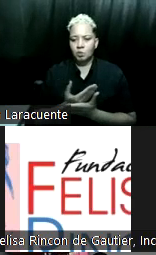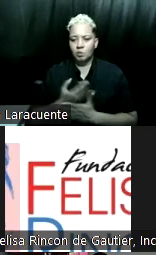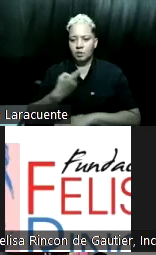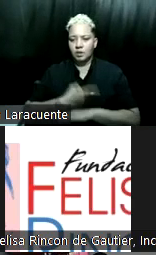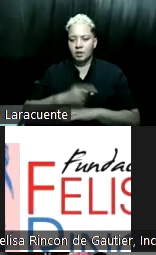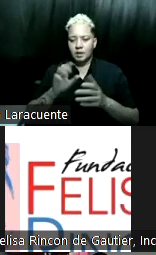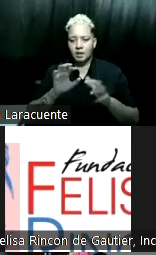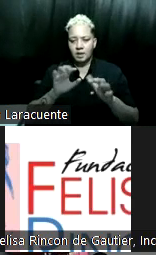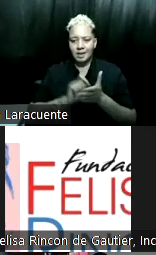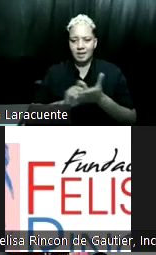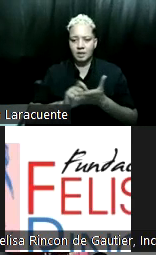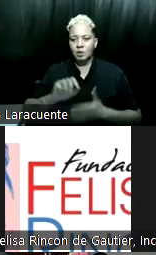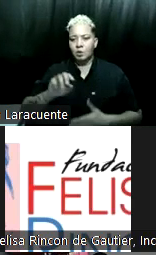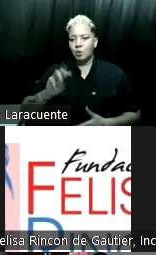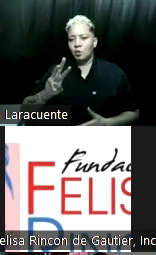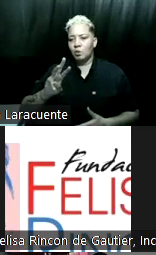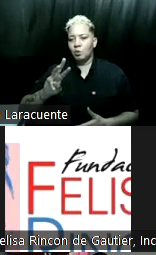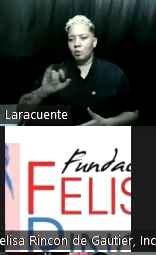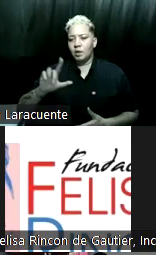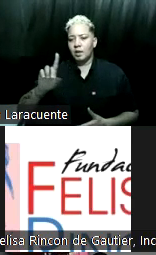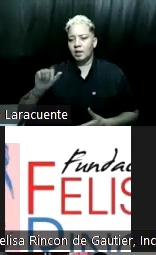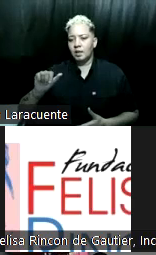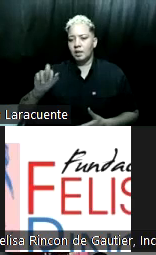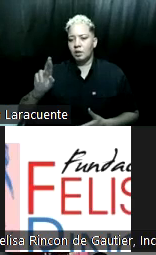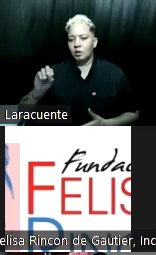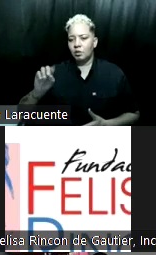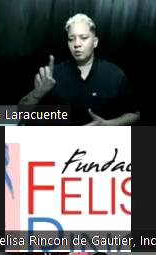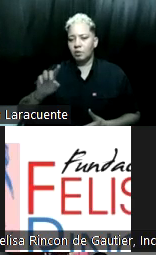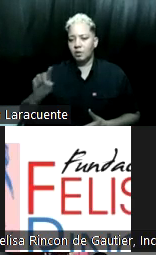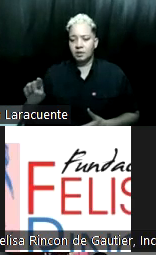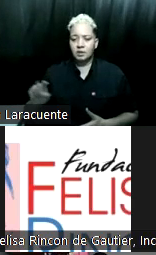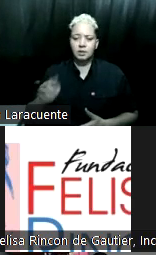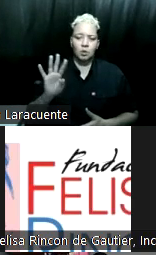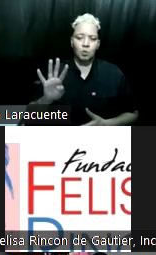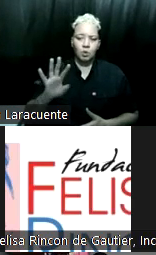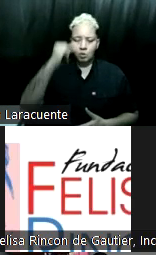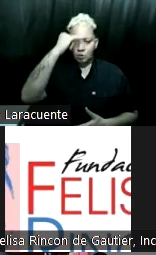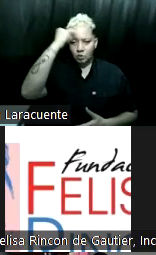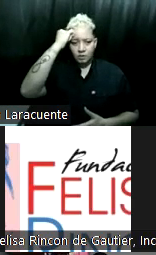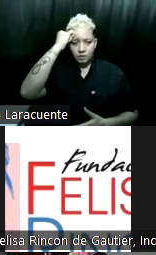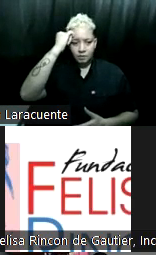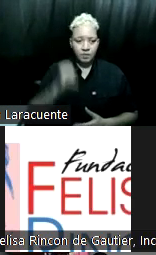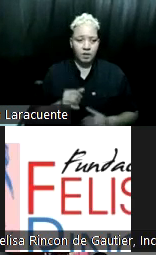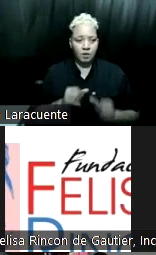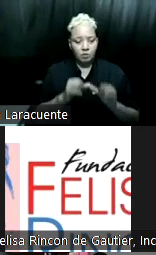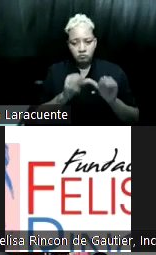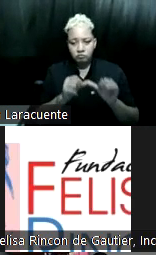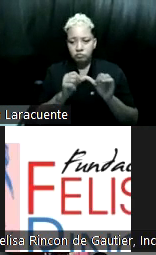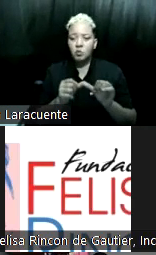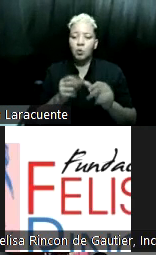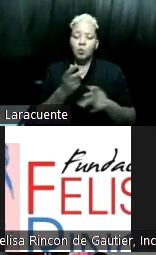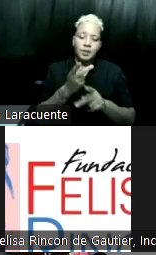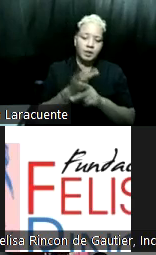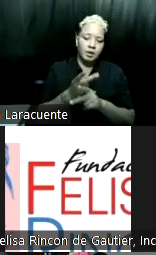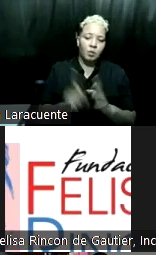escrito por Wilda Rodríguez, 4 de julio del 74. El neomantengo se inició ayer en